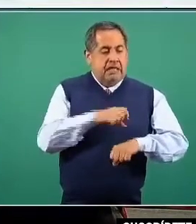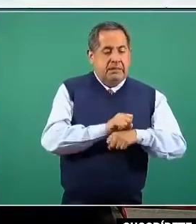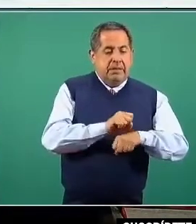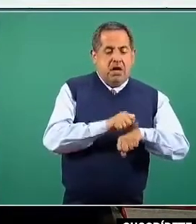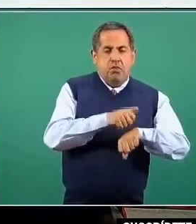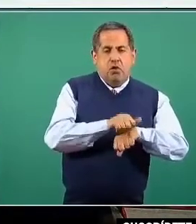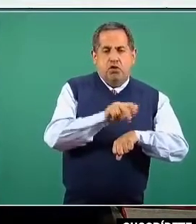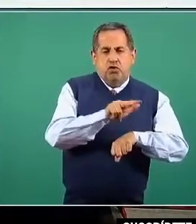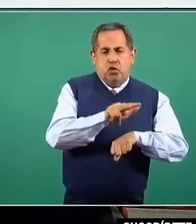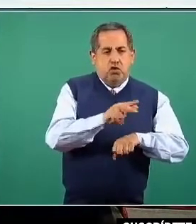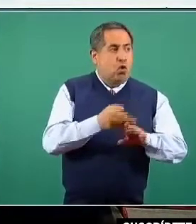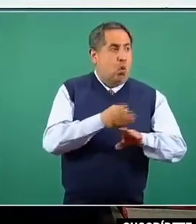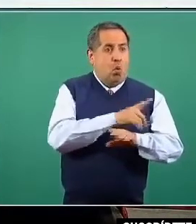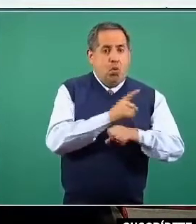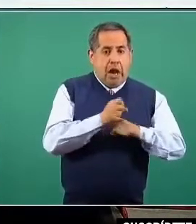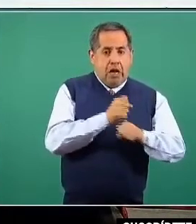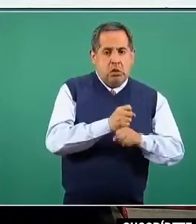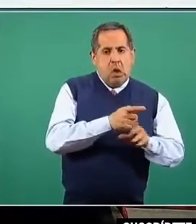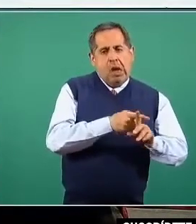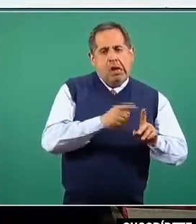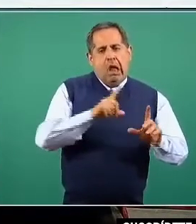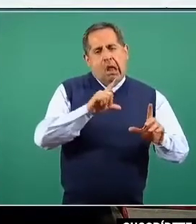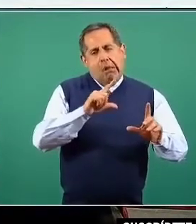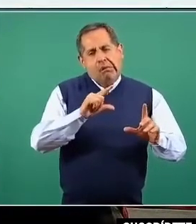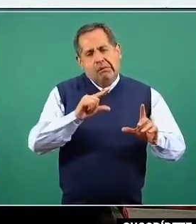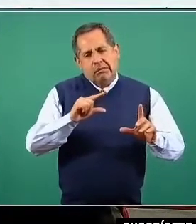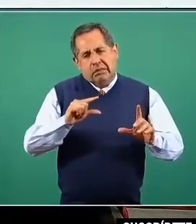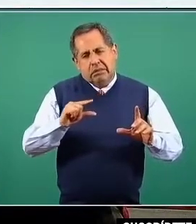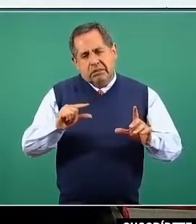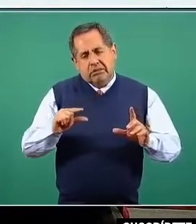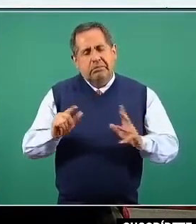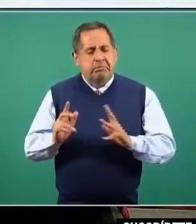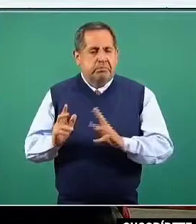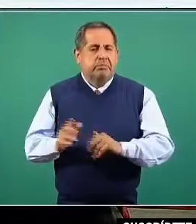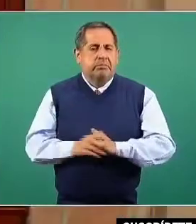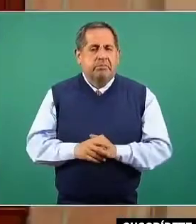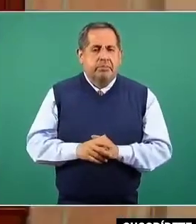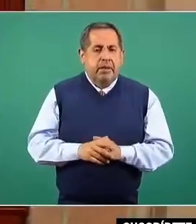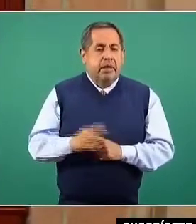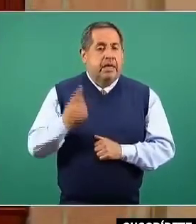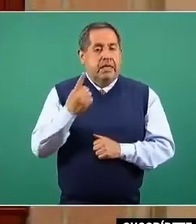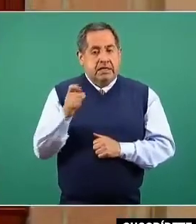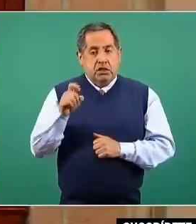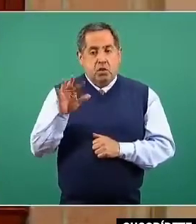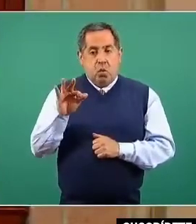año pasado y en las últimas semanas ha mantenido este nivel. Son